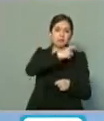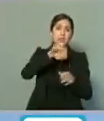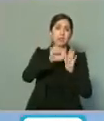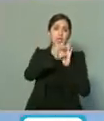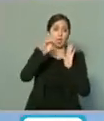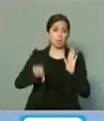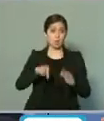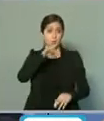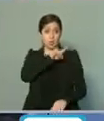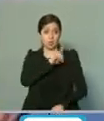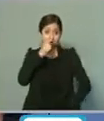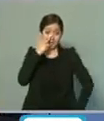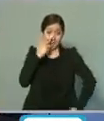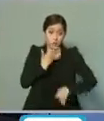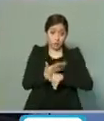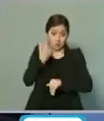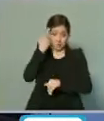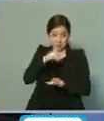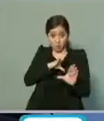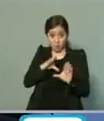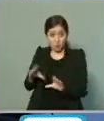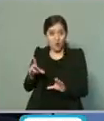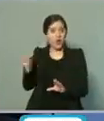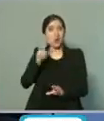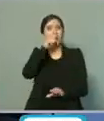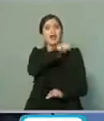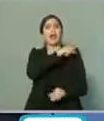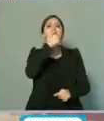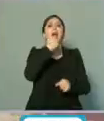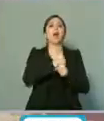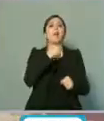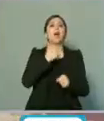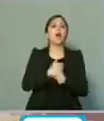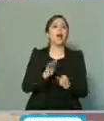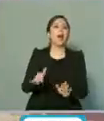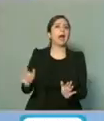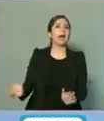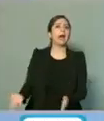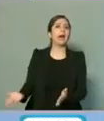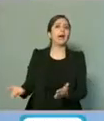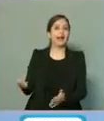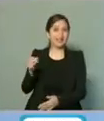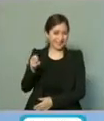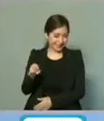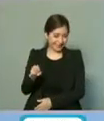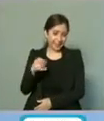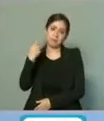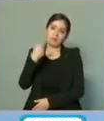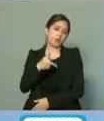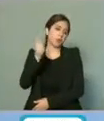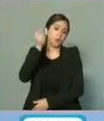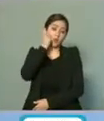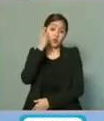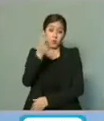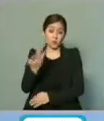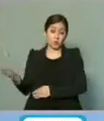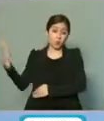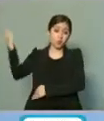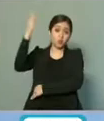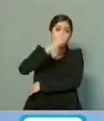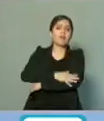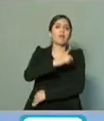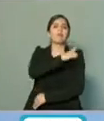toca educar, ¿no? Ellos maleducan, ¿no? Exacto. Pero cuando están a cargo la mayor parte del día, tiene que haber como